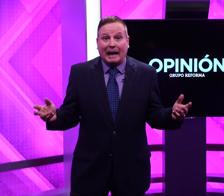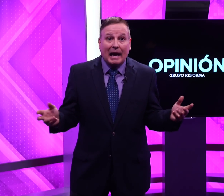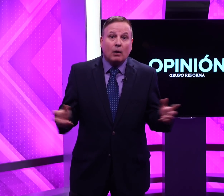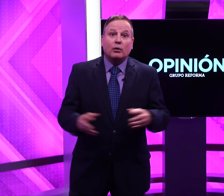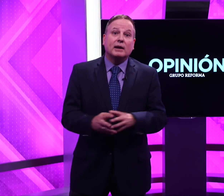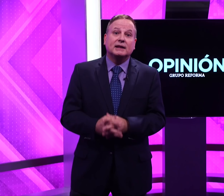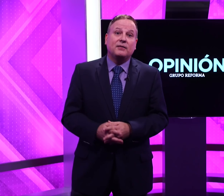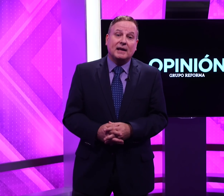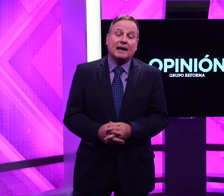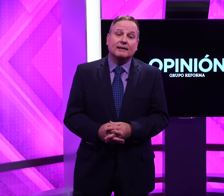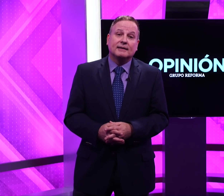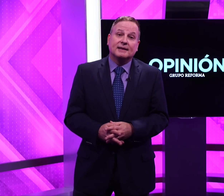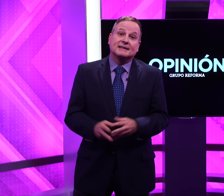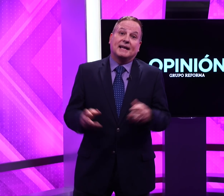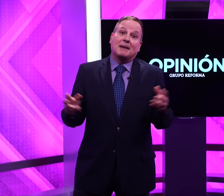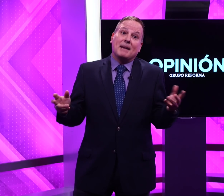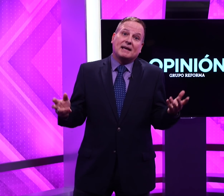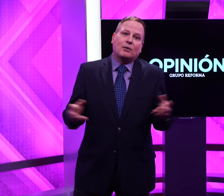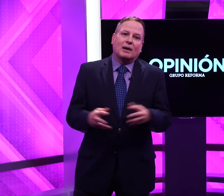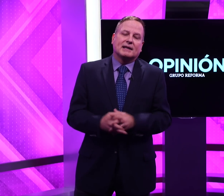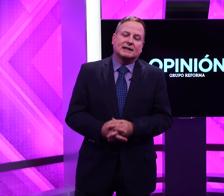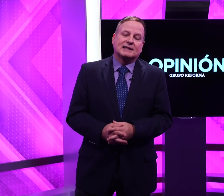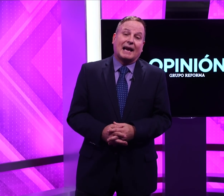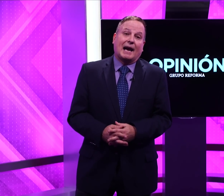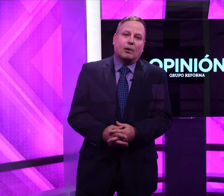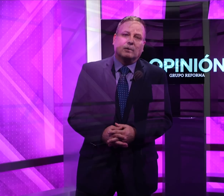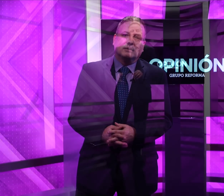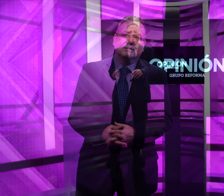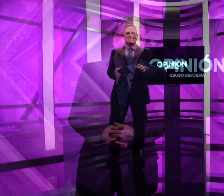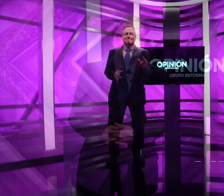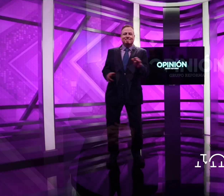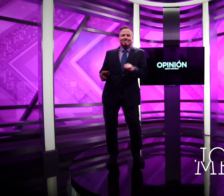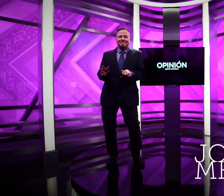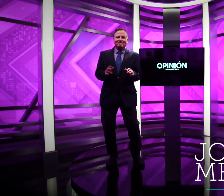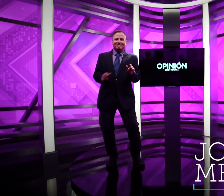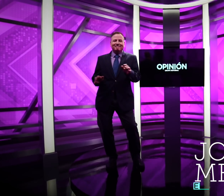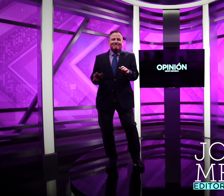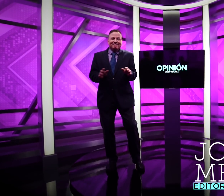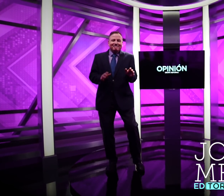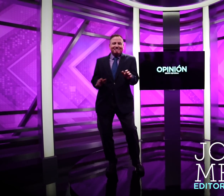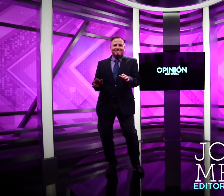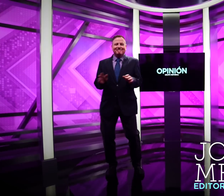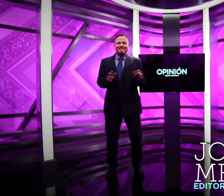nuestro bacalao no rectifica, será México el que esté salao.